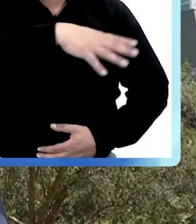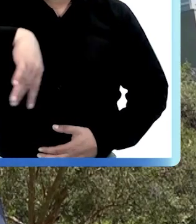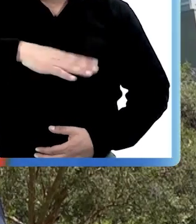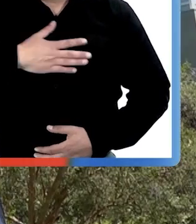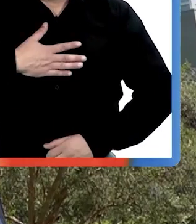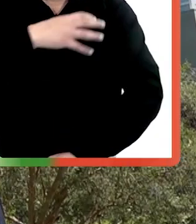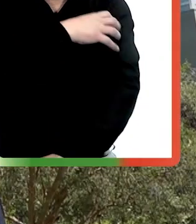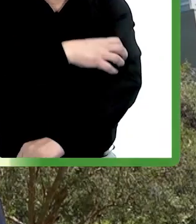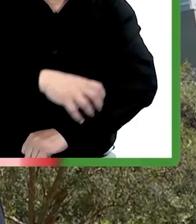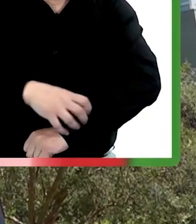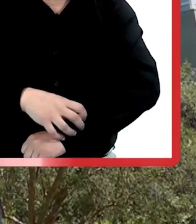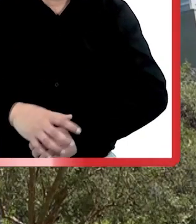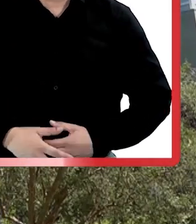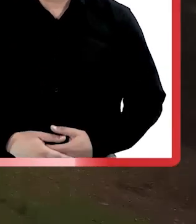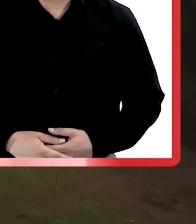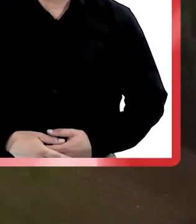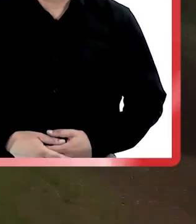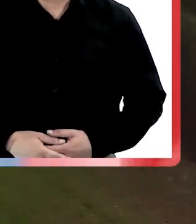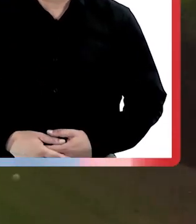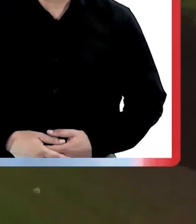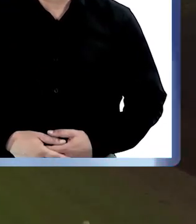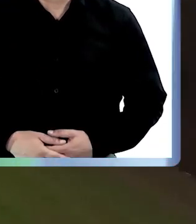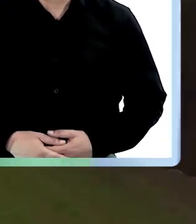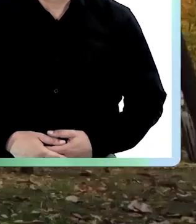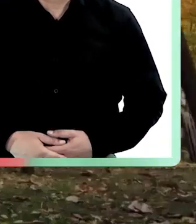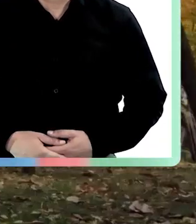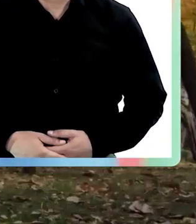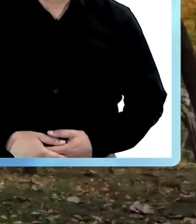Somos las regiones.